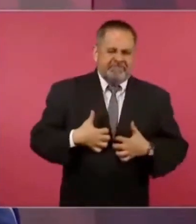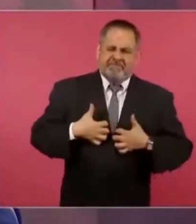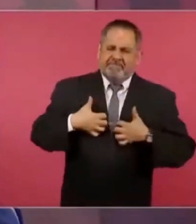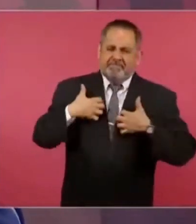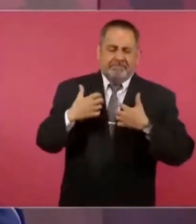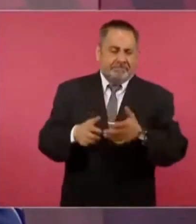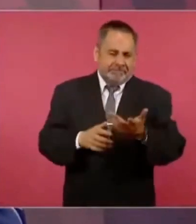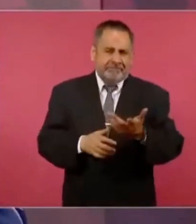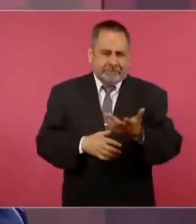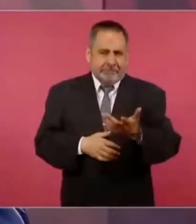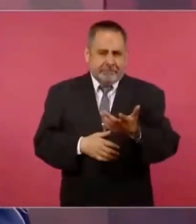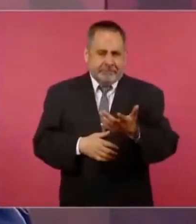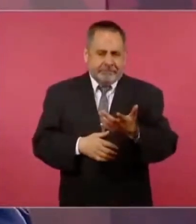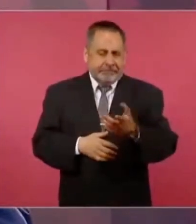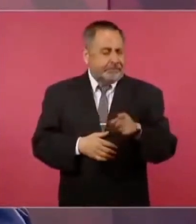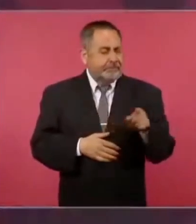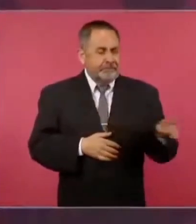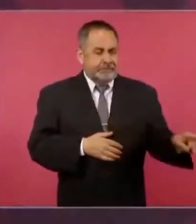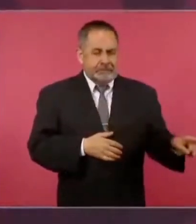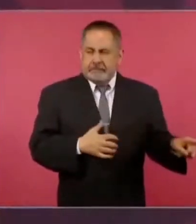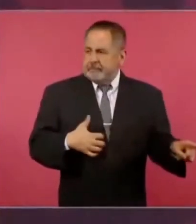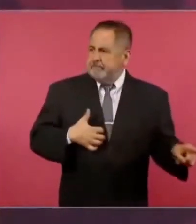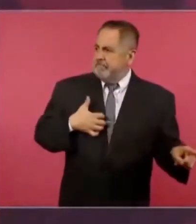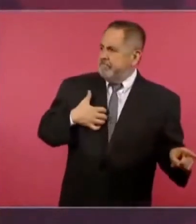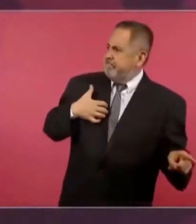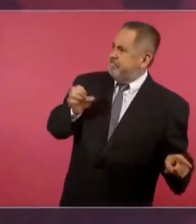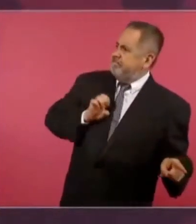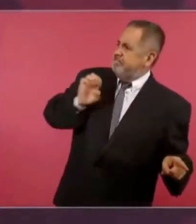usar la palabra odio,